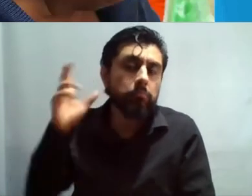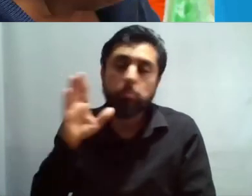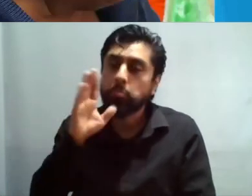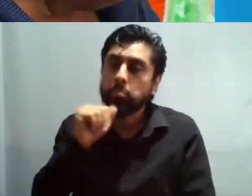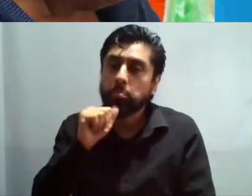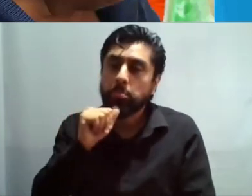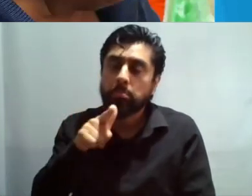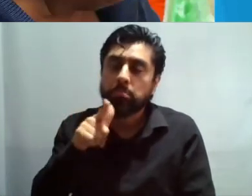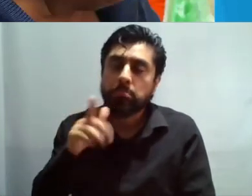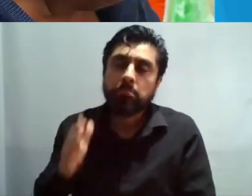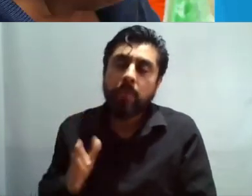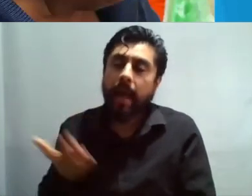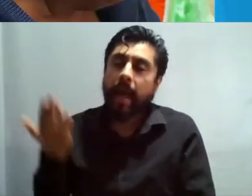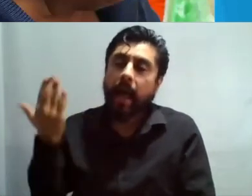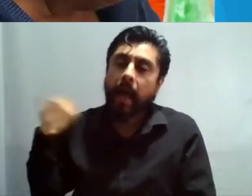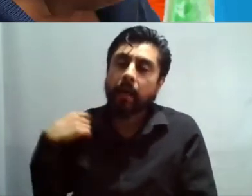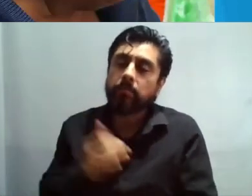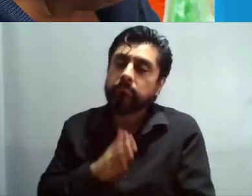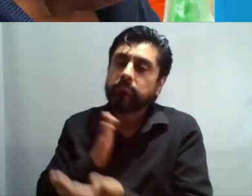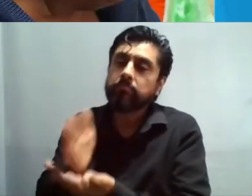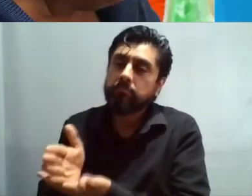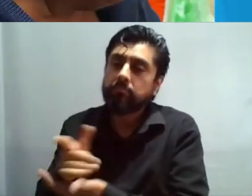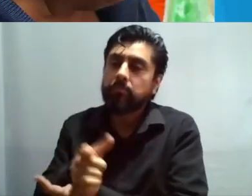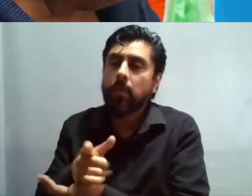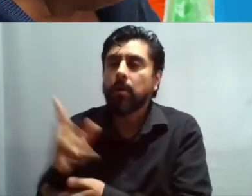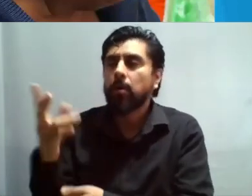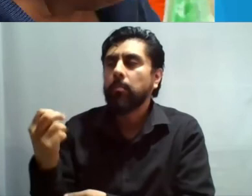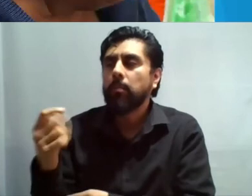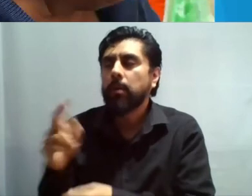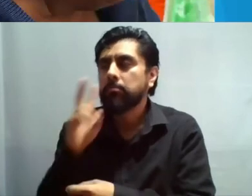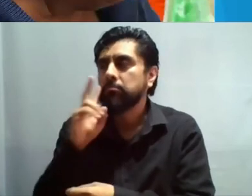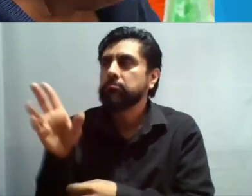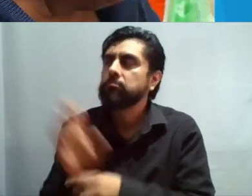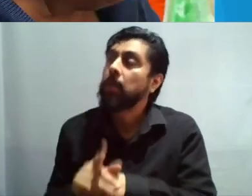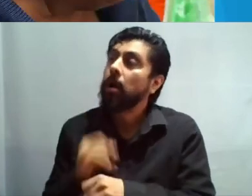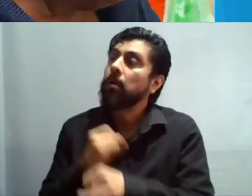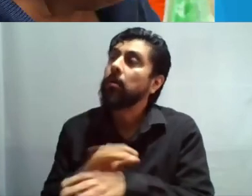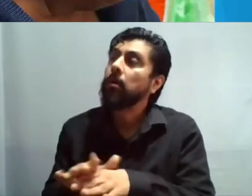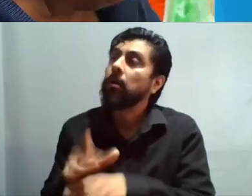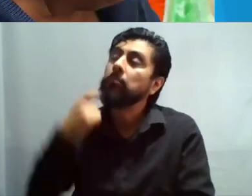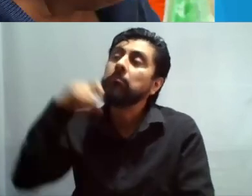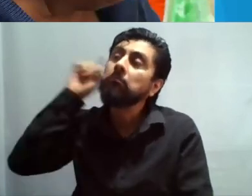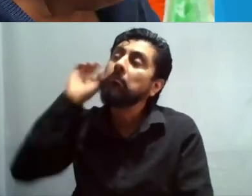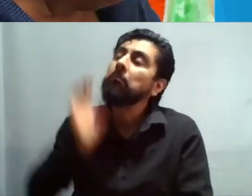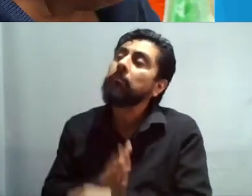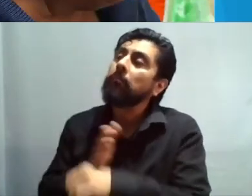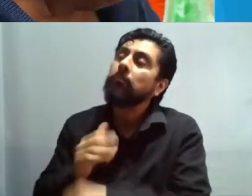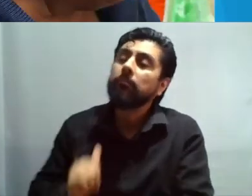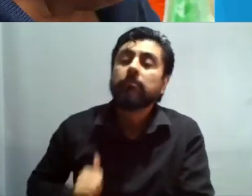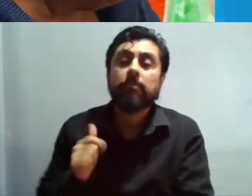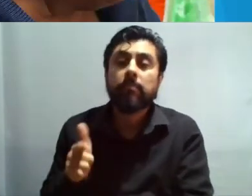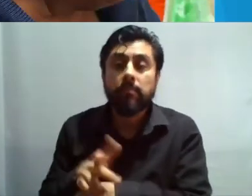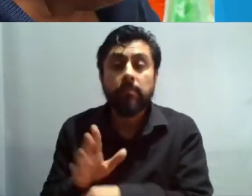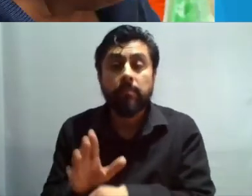había ido con lugares como los que salen en la televisión, ahí que ponen aparatos, en fin, y que pues evidentemente no se